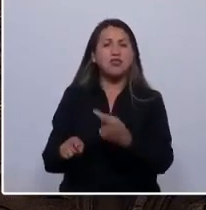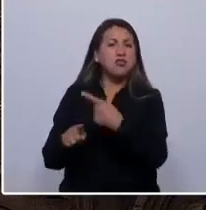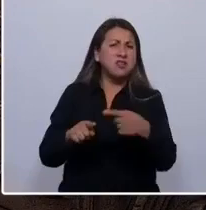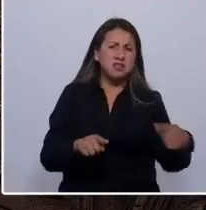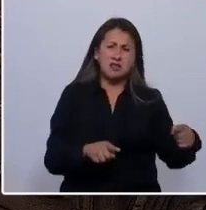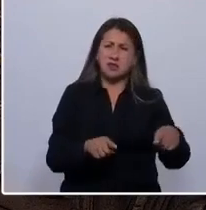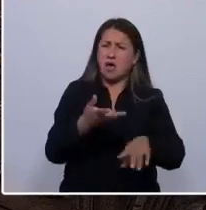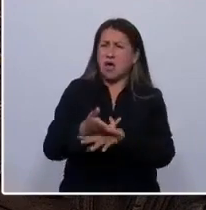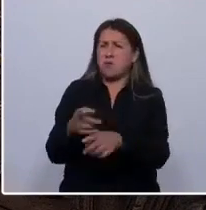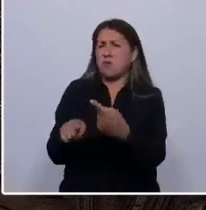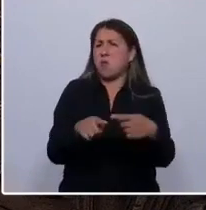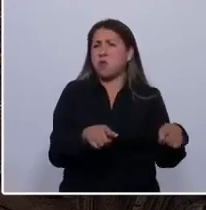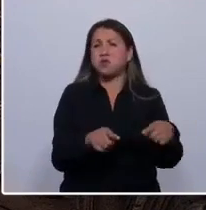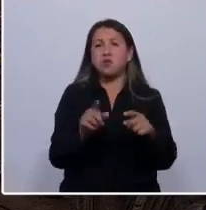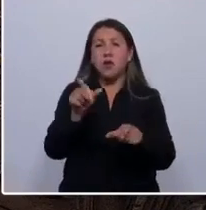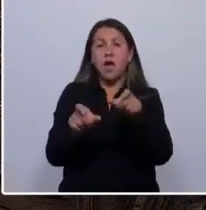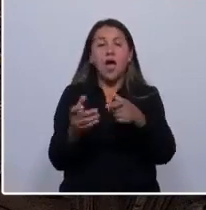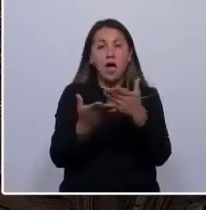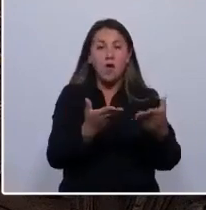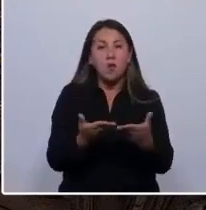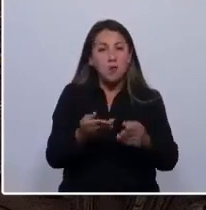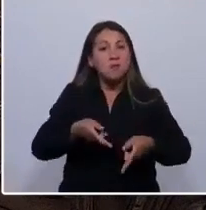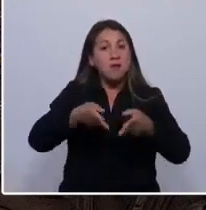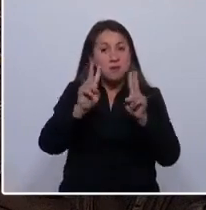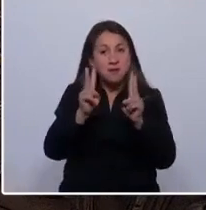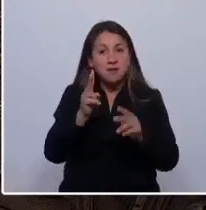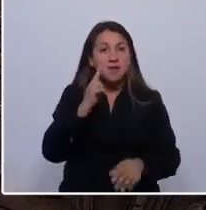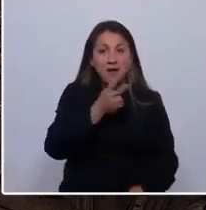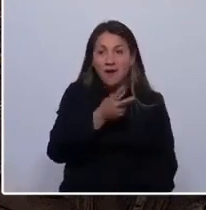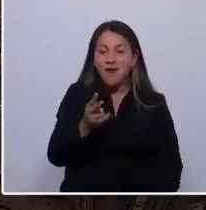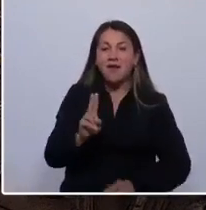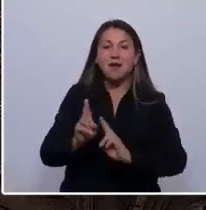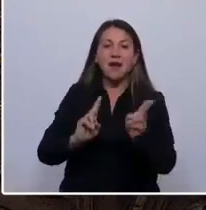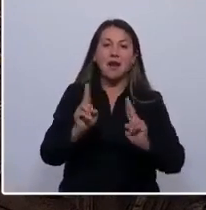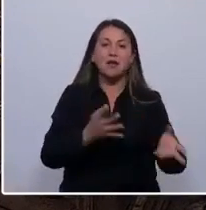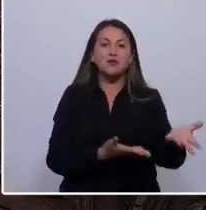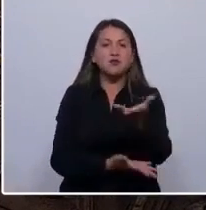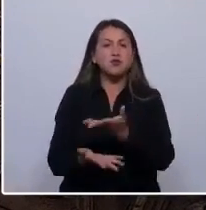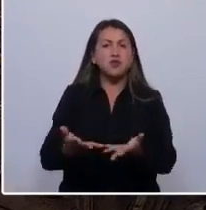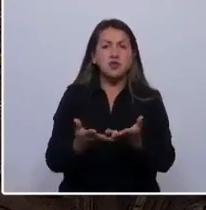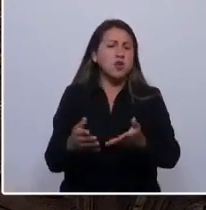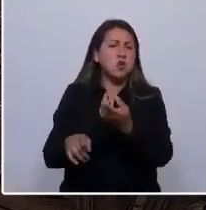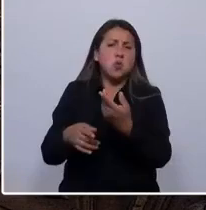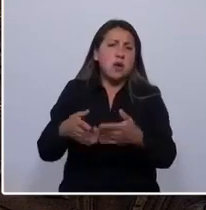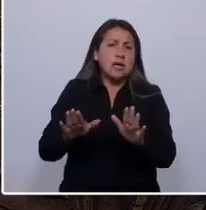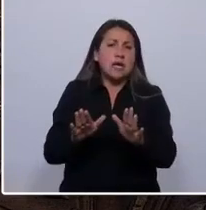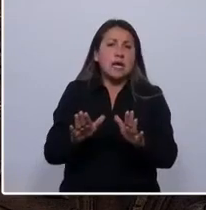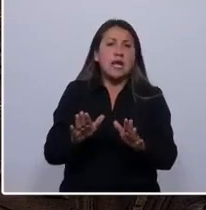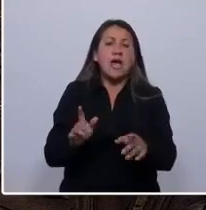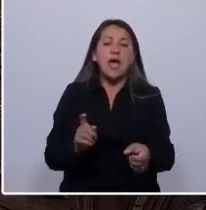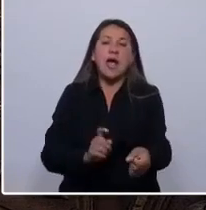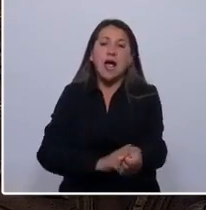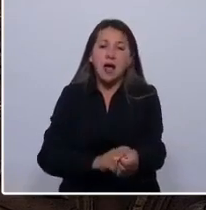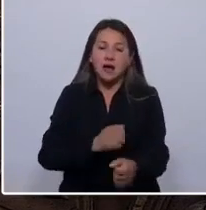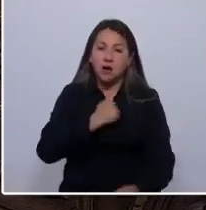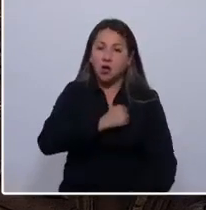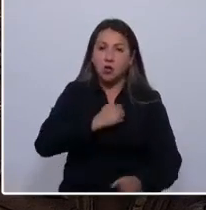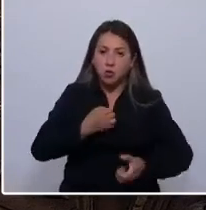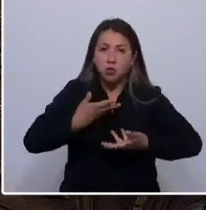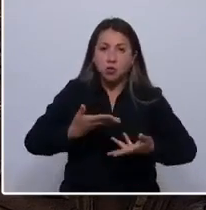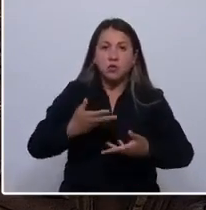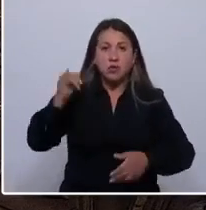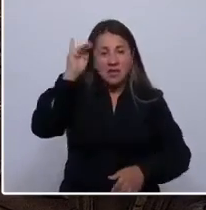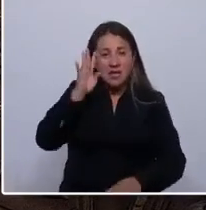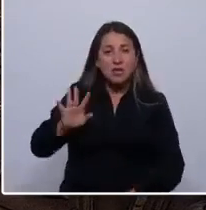alumnos, lo que permite establecer relaciones con todo tipo de conductas e ideologías